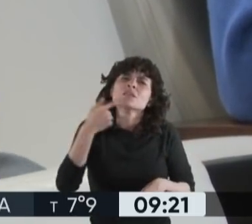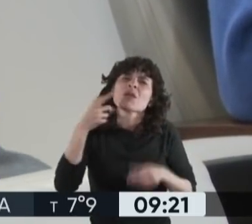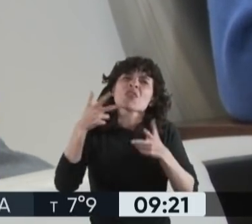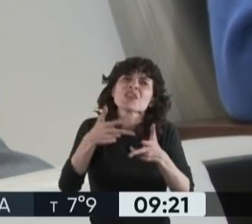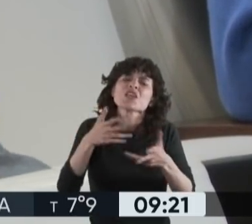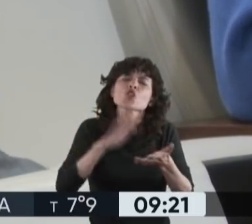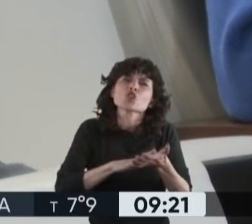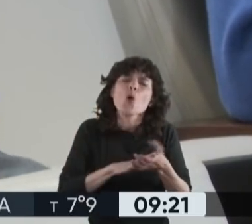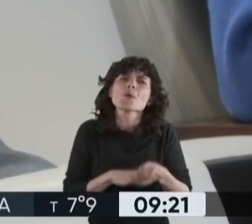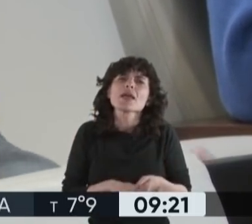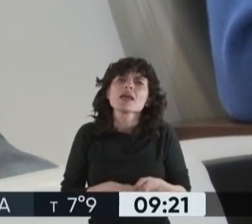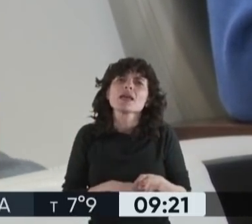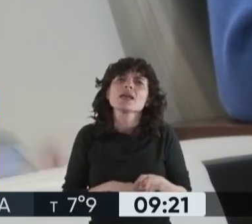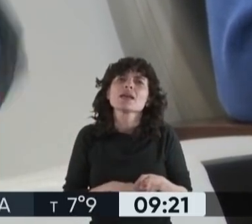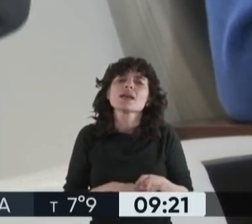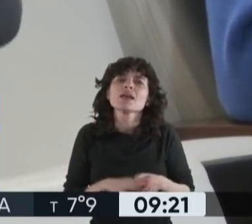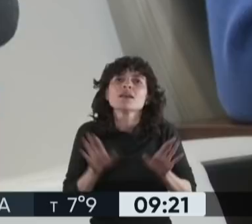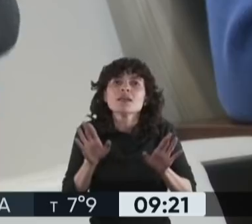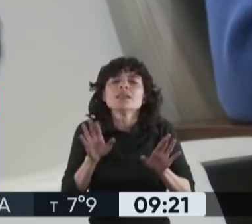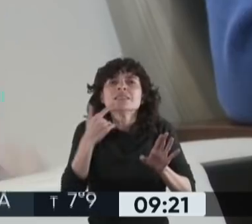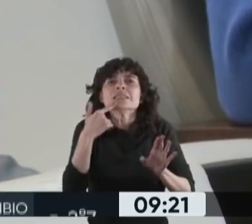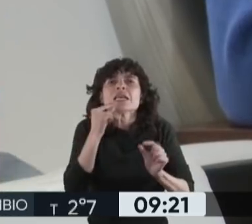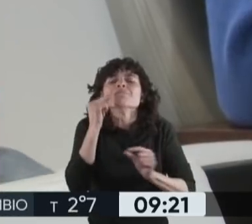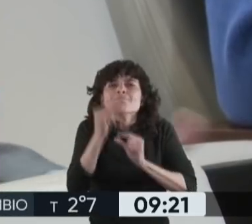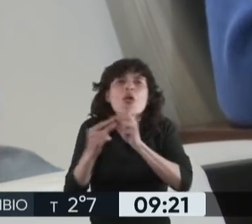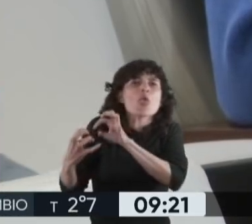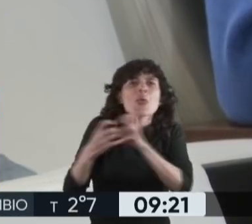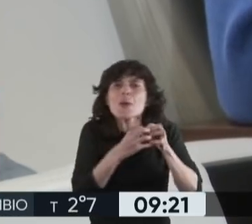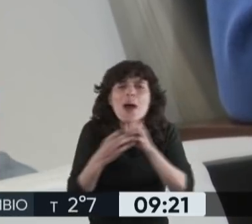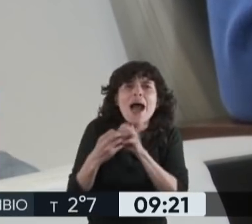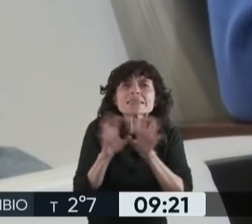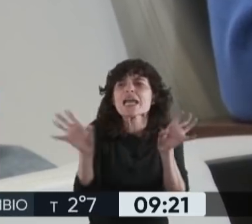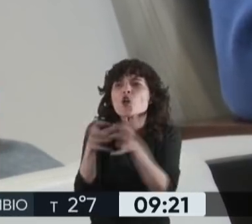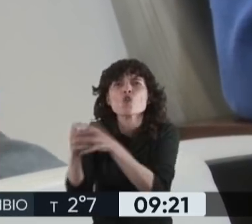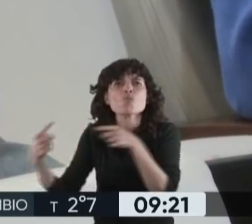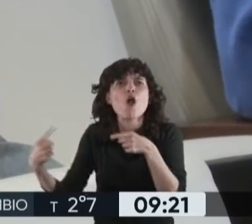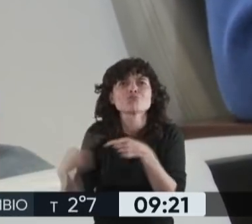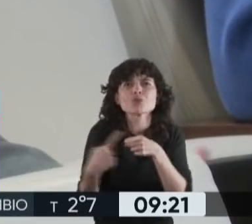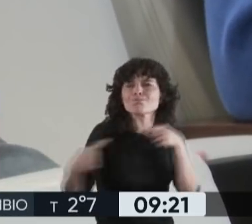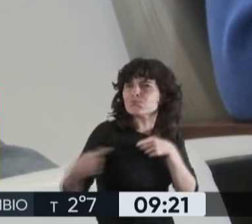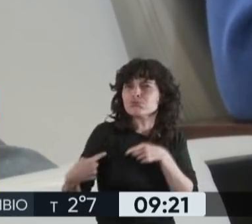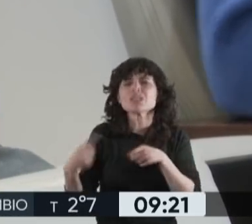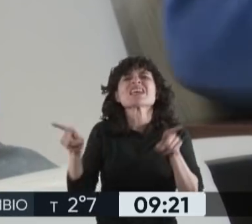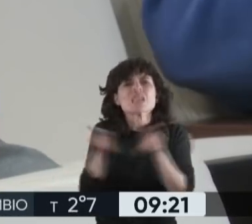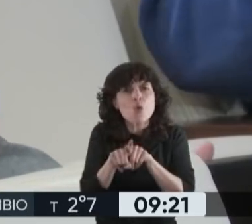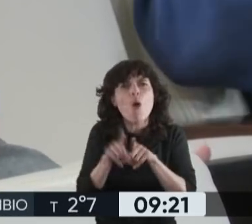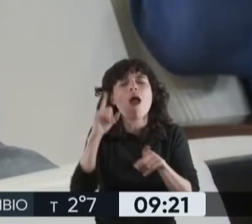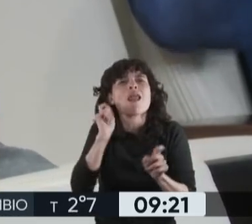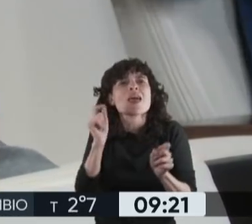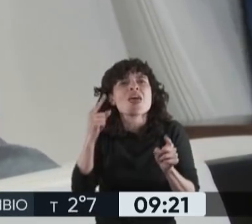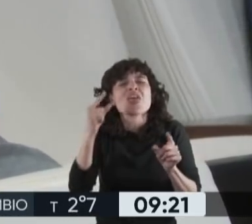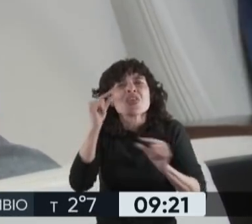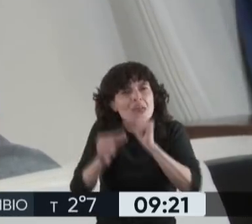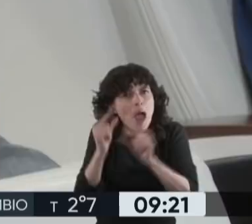de lo valorable de haber encontrado diagonales en el diálogo político en el Congreso. Quería consultarle, es muy sencilla la pregunta,